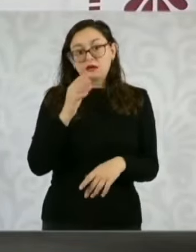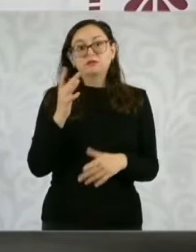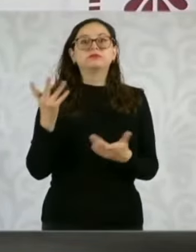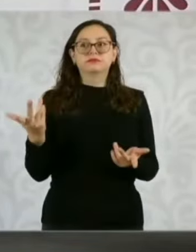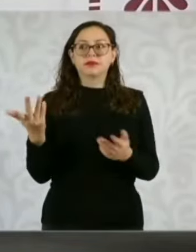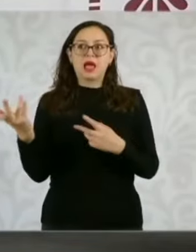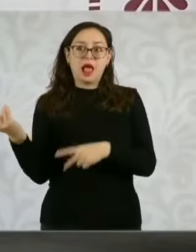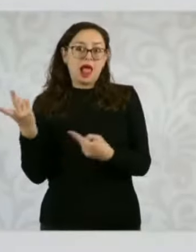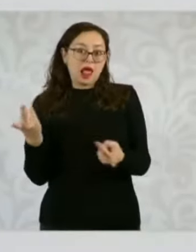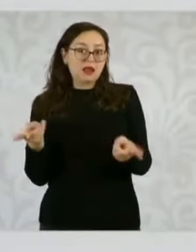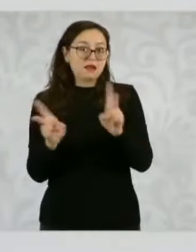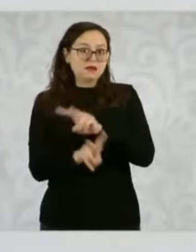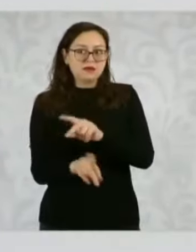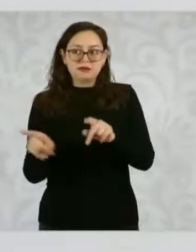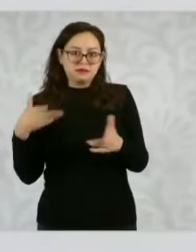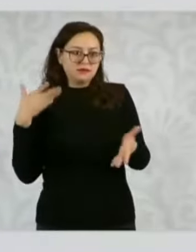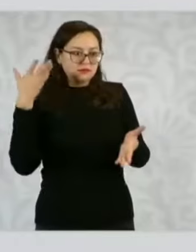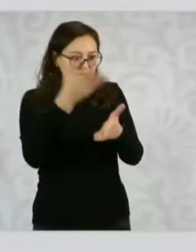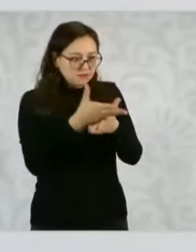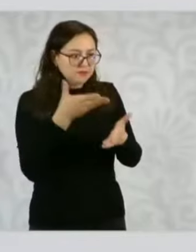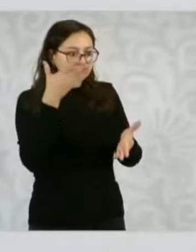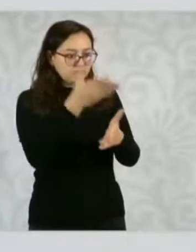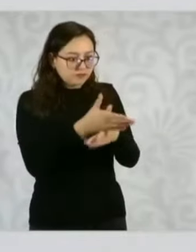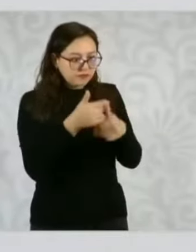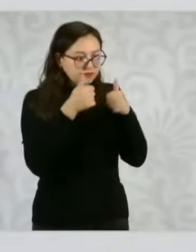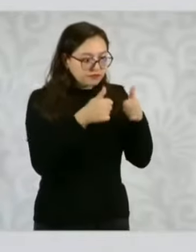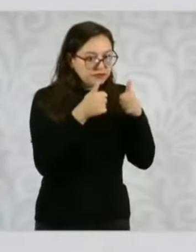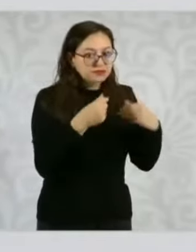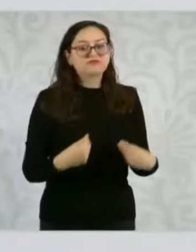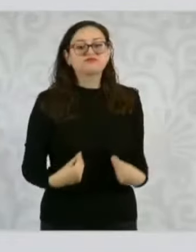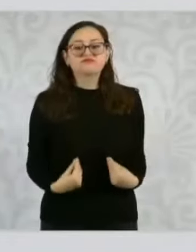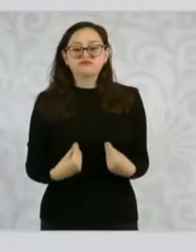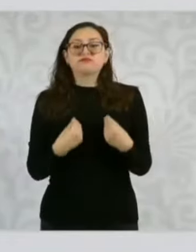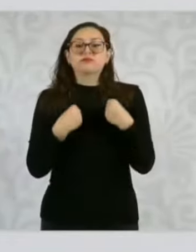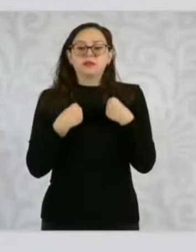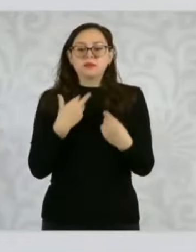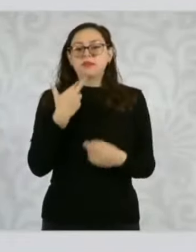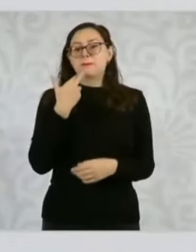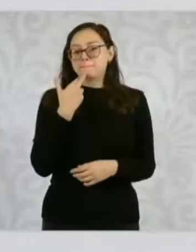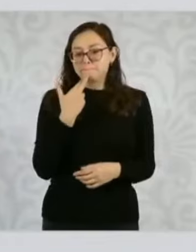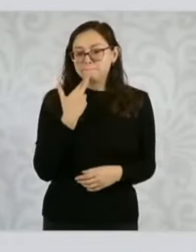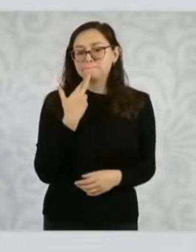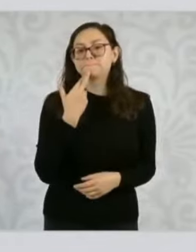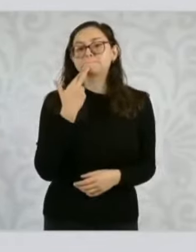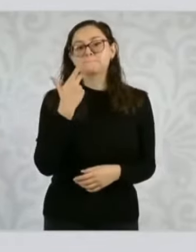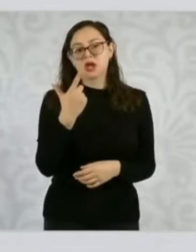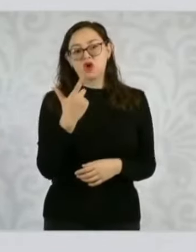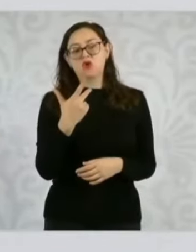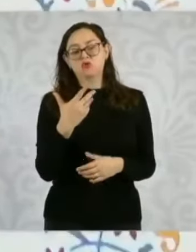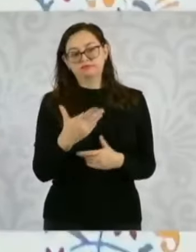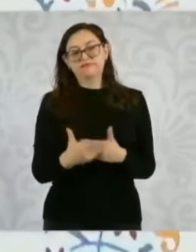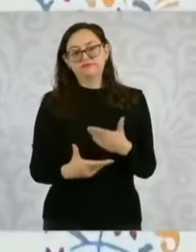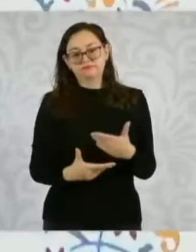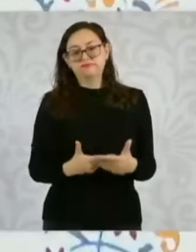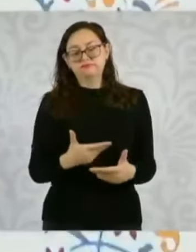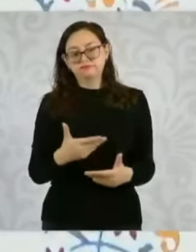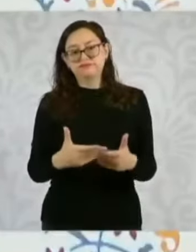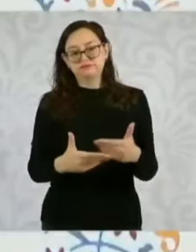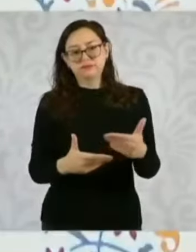tengamos una mejor sobrevida, una mejor calidad de vida de estas personas. Y